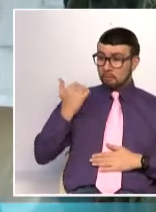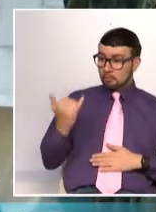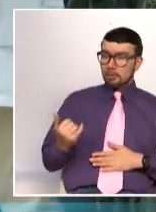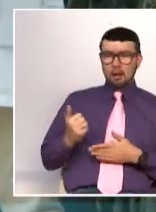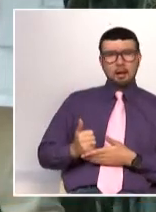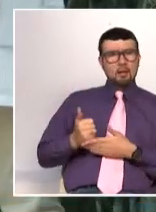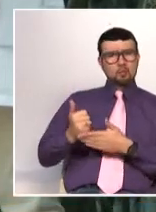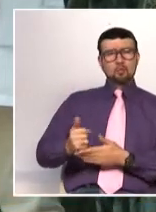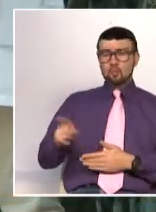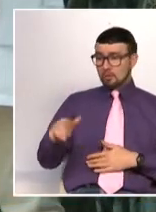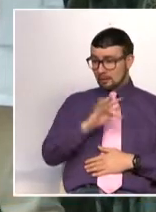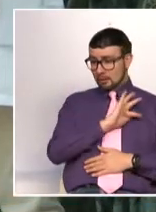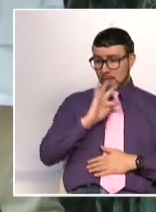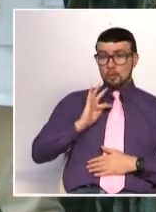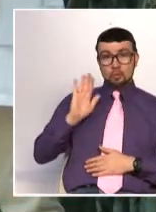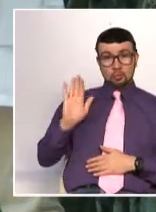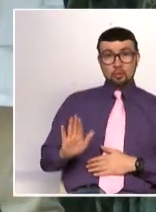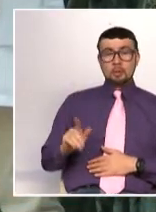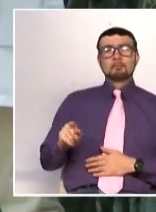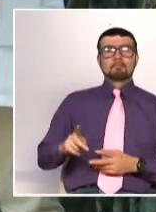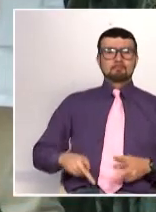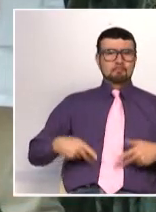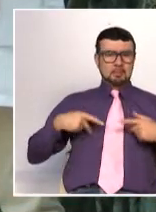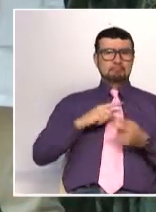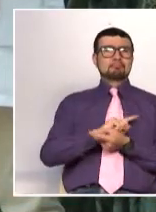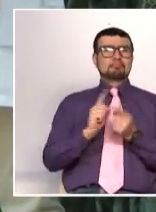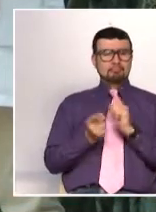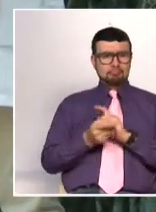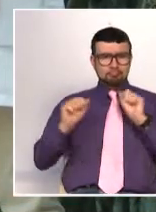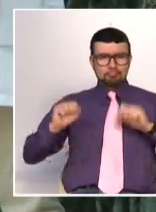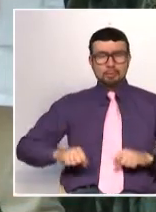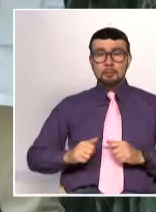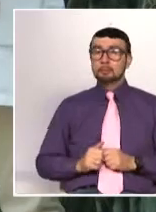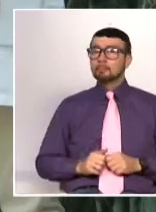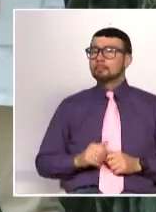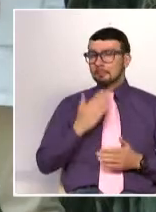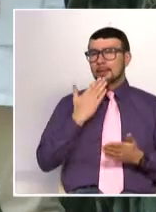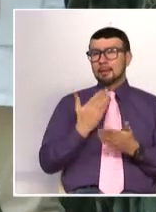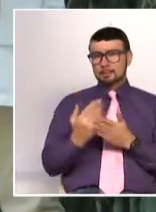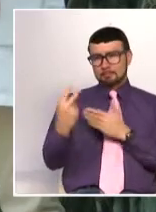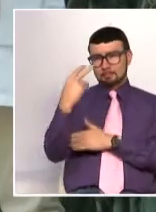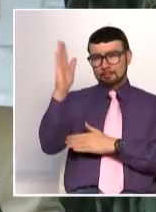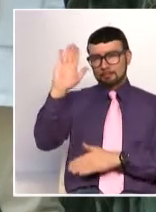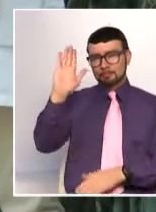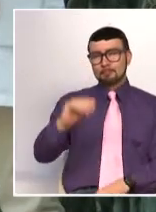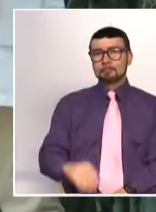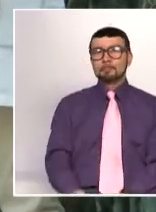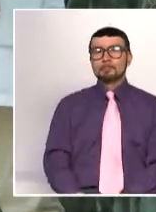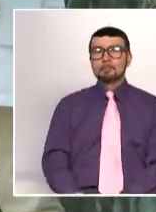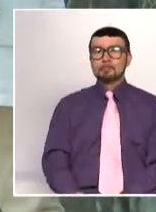terapéutica su vida puede cambiar muchísimo a todos ustedes gracias por estar con nosotros